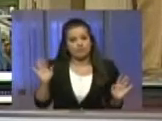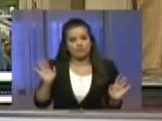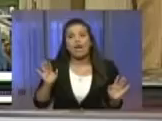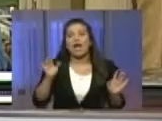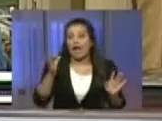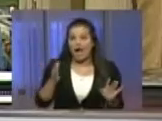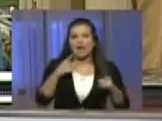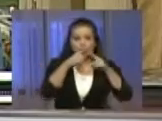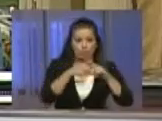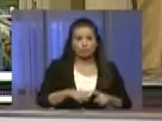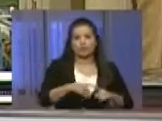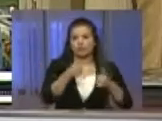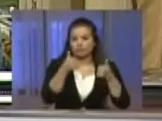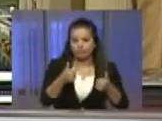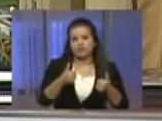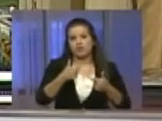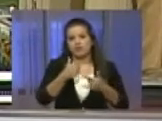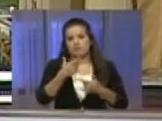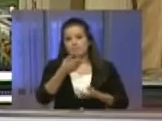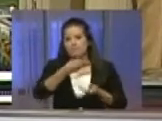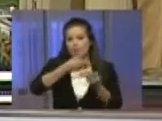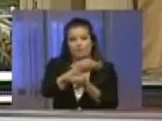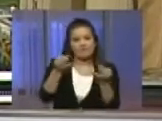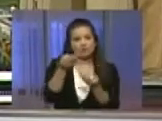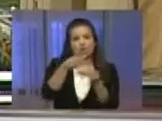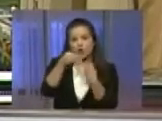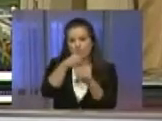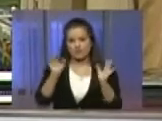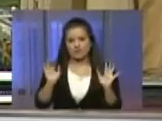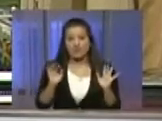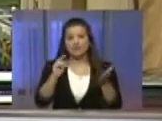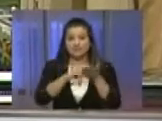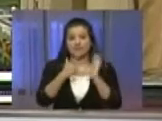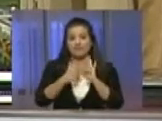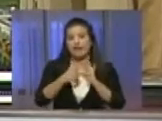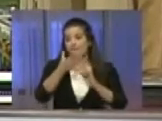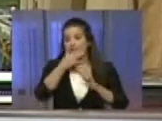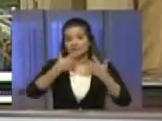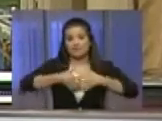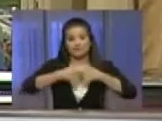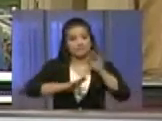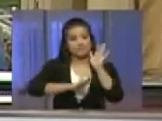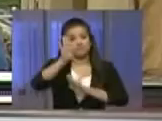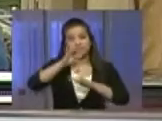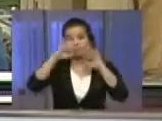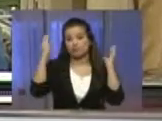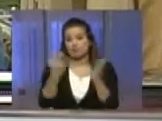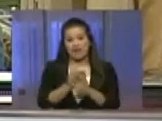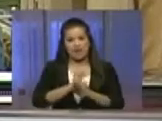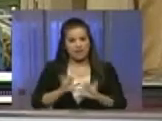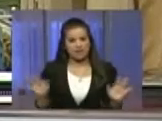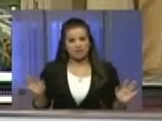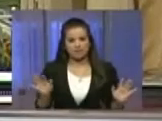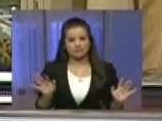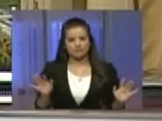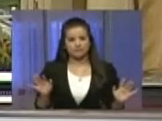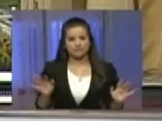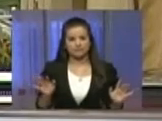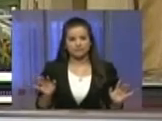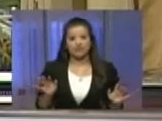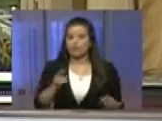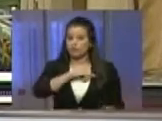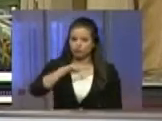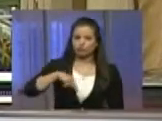asimilara perfectamente y sería un motor de crecimiento económico mundial nosotros